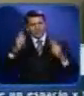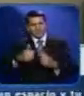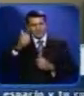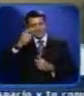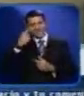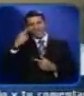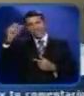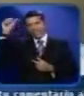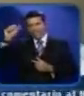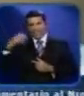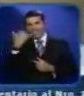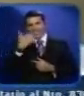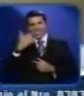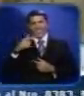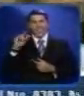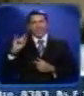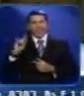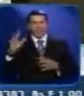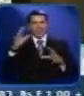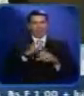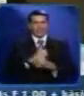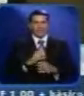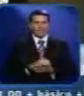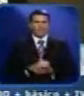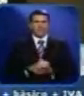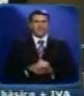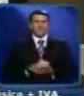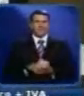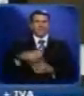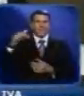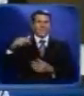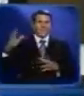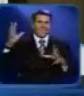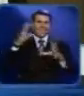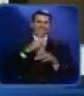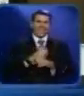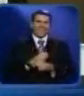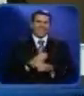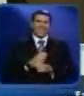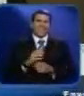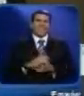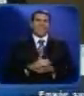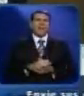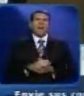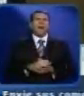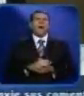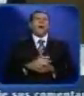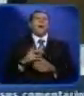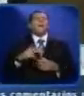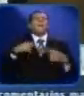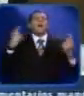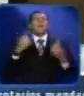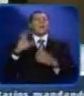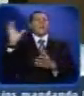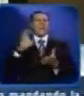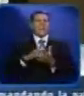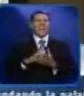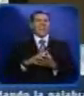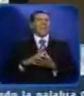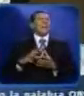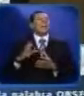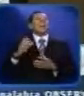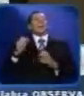vean este lunes por su Radio Rochela. Vamos a estar esta noche desde el Poliéster de Caracas, como siempre, con